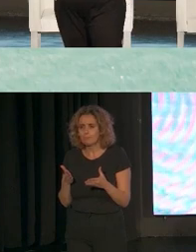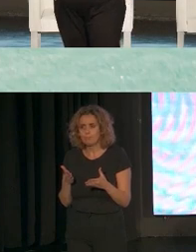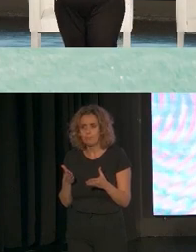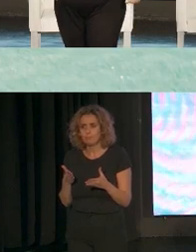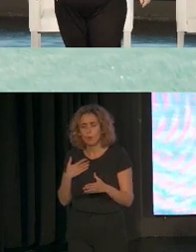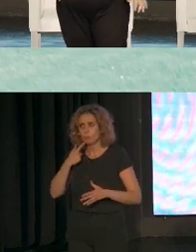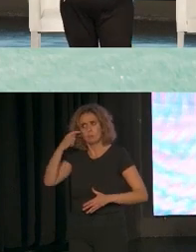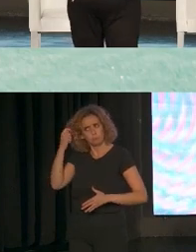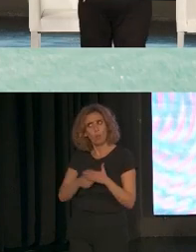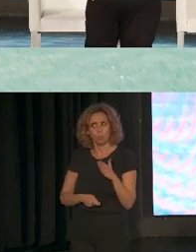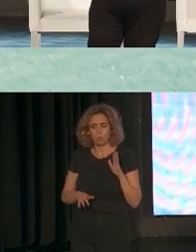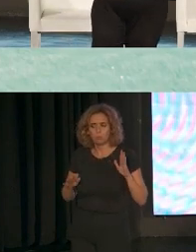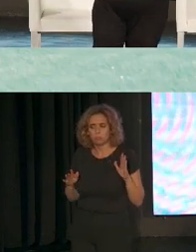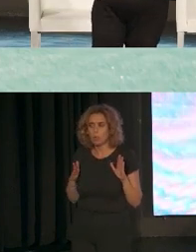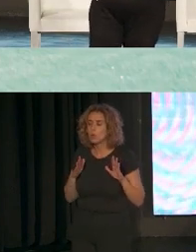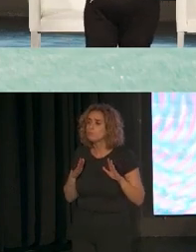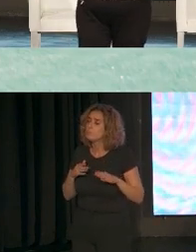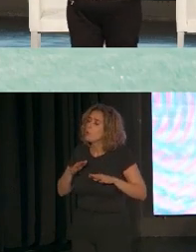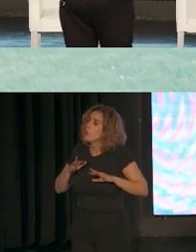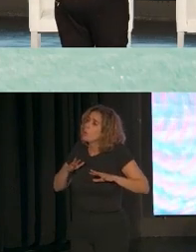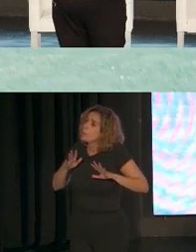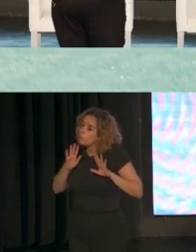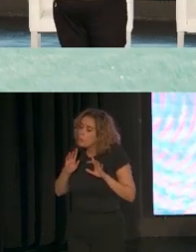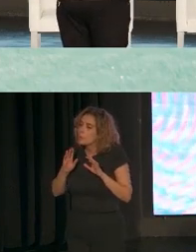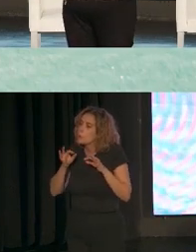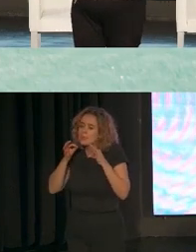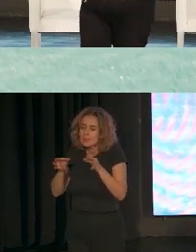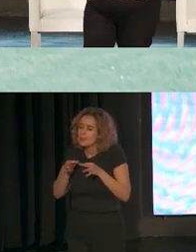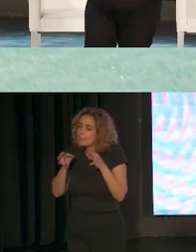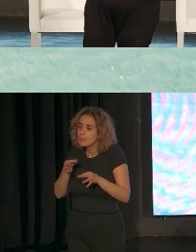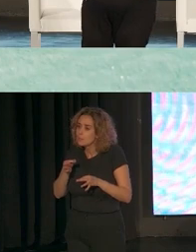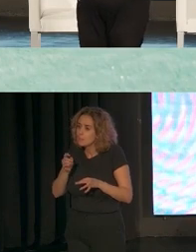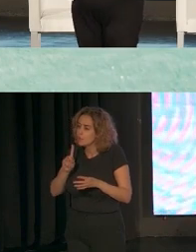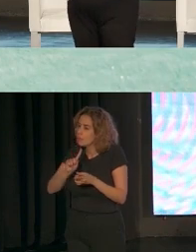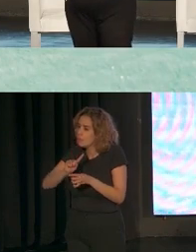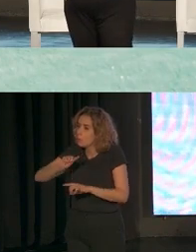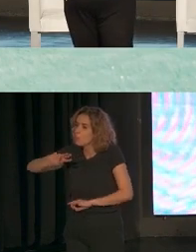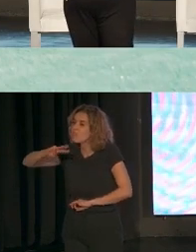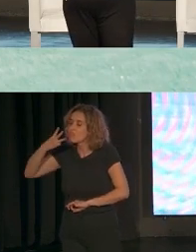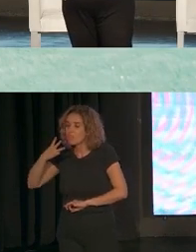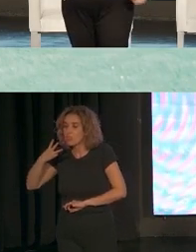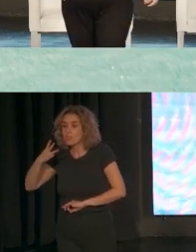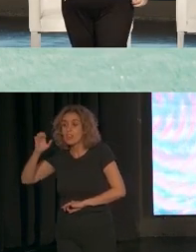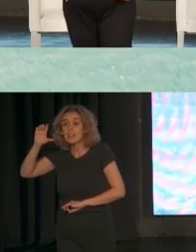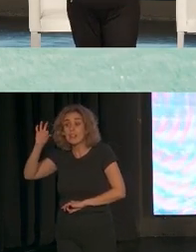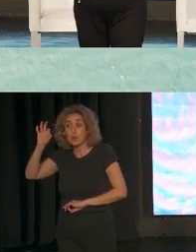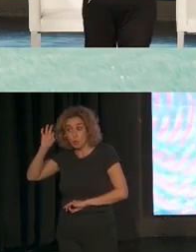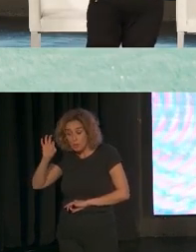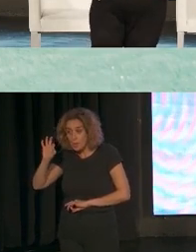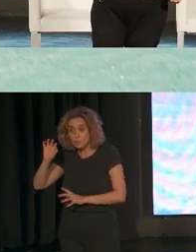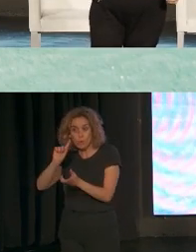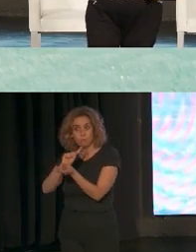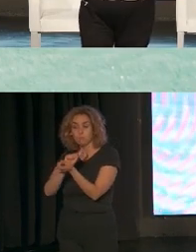bastante dura por suerte no siempre fue así porque en tercero de la eso